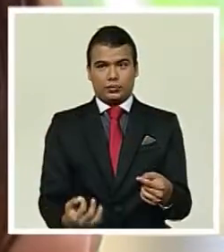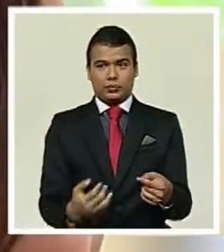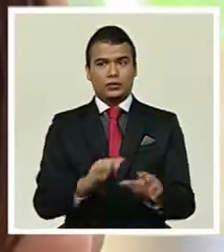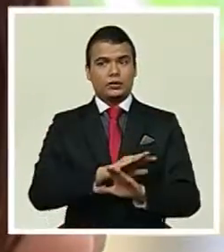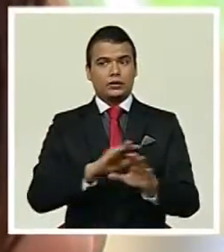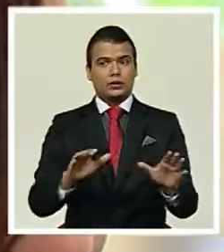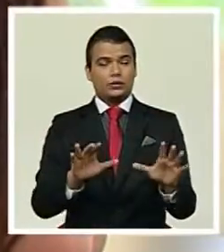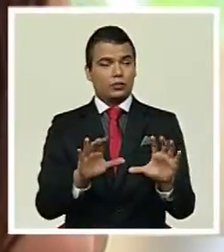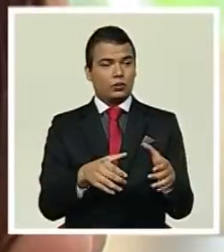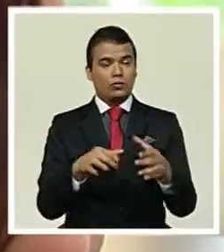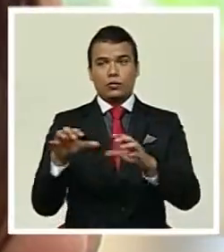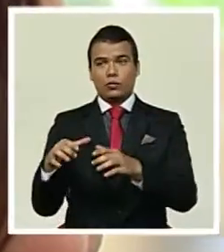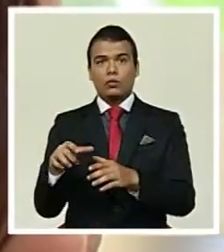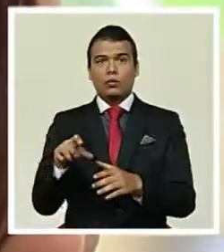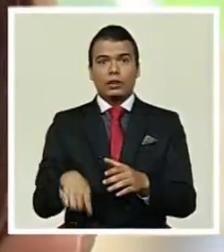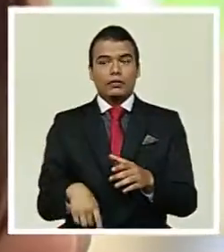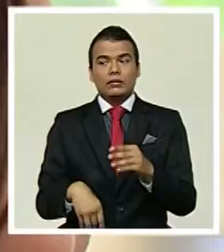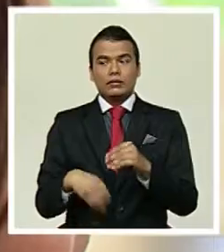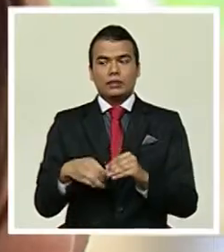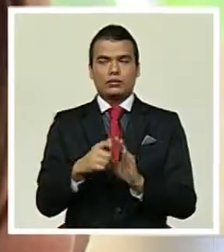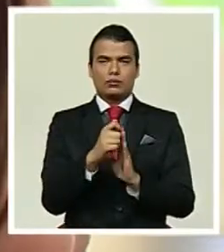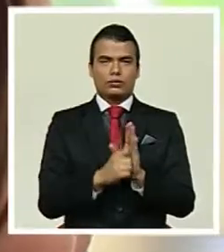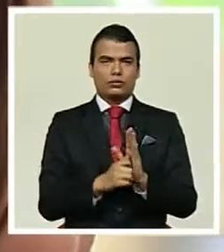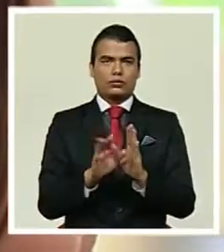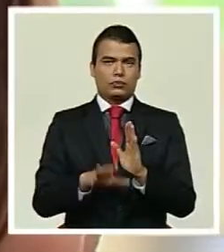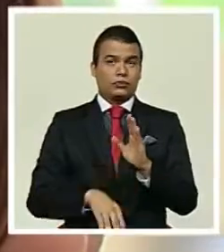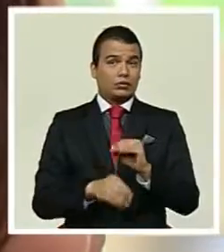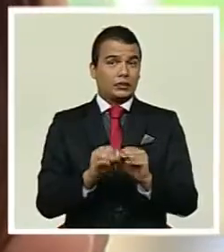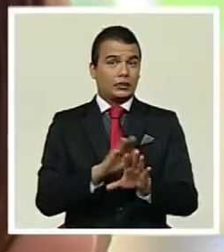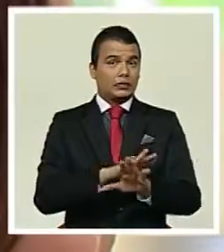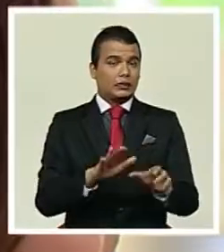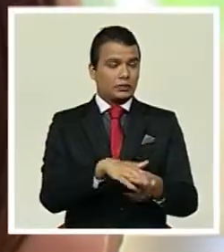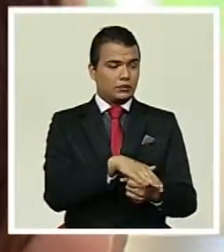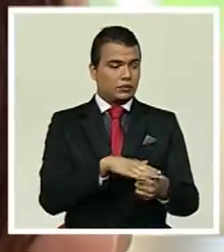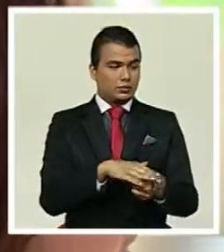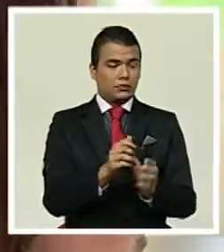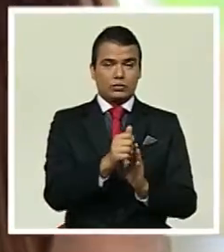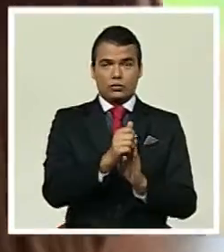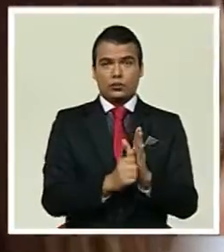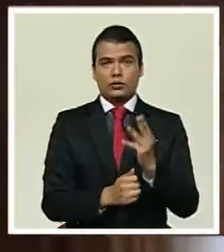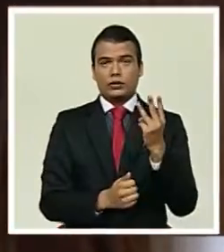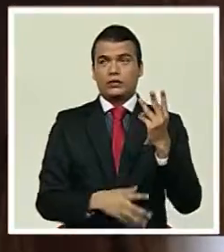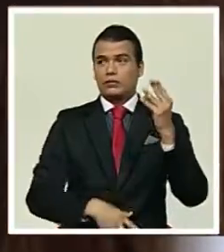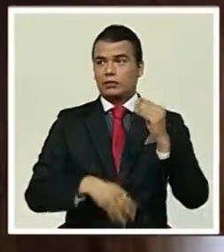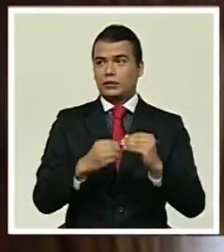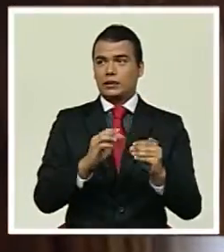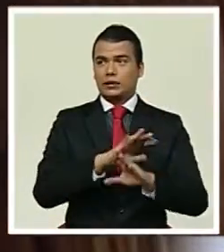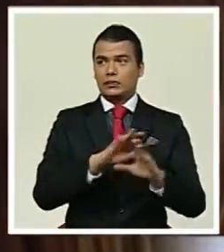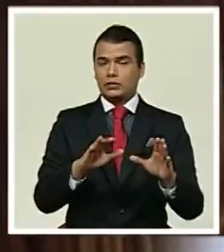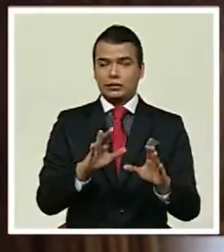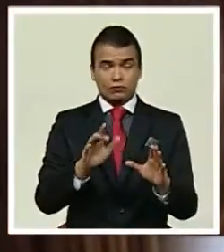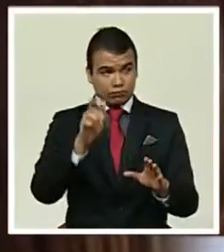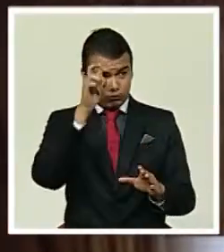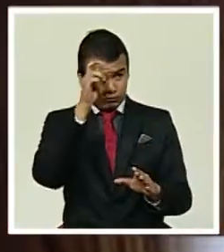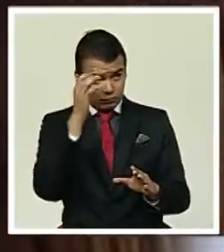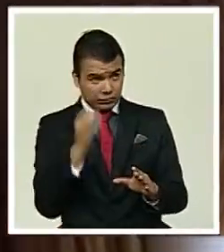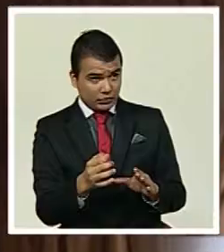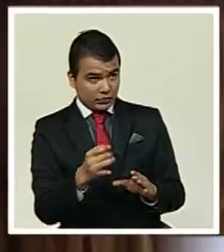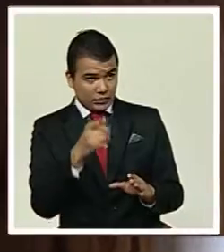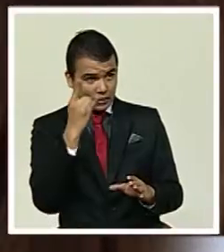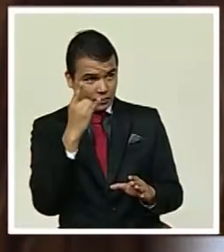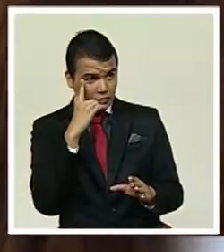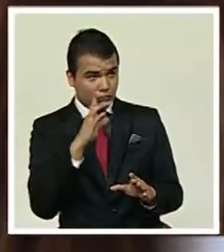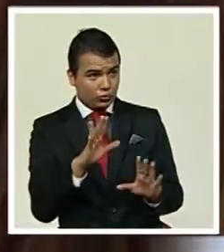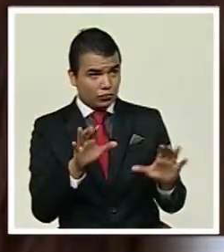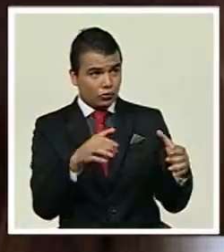de 2 equipos necesitados y por la realidad es que nos sirven los 3 puntos, ¿no? Bueno, ustedes saben que América viene de perder contra Santa Fe,